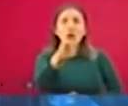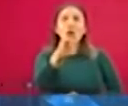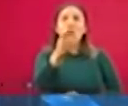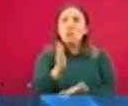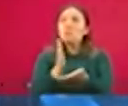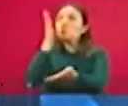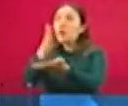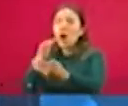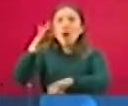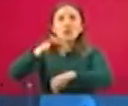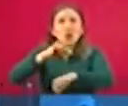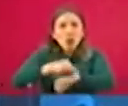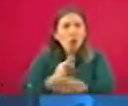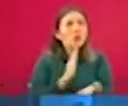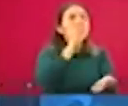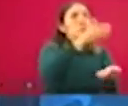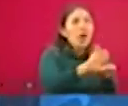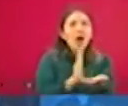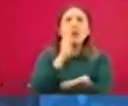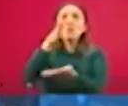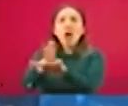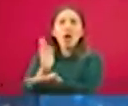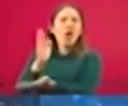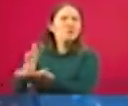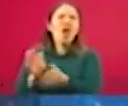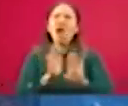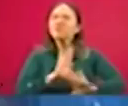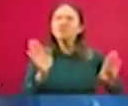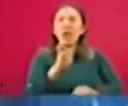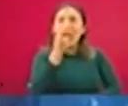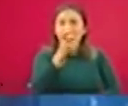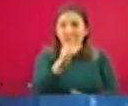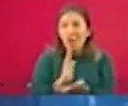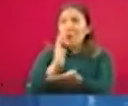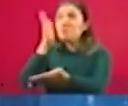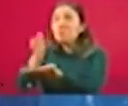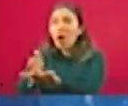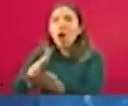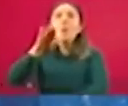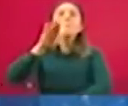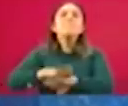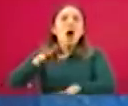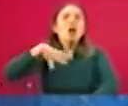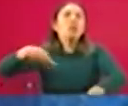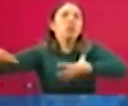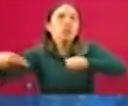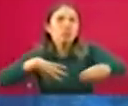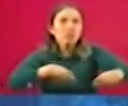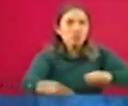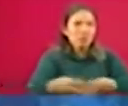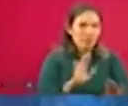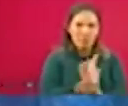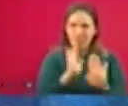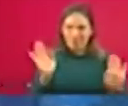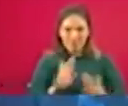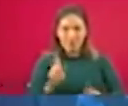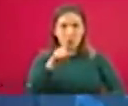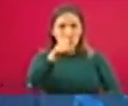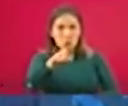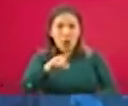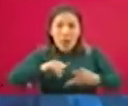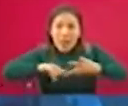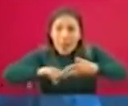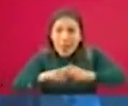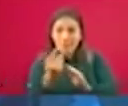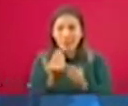pero tenemos el corte de información cada dos semanas. Y este segundo componente es importante para las estimaciones de la vigilancia centinela. Entonces, por